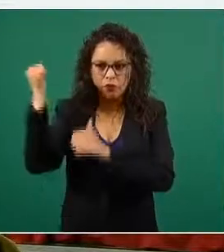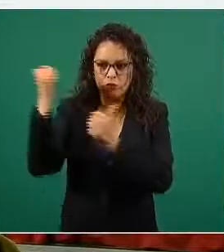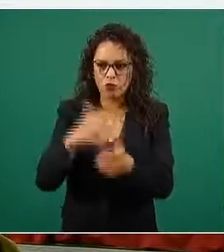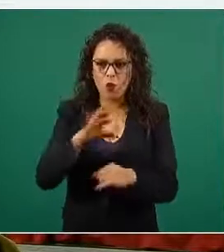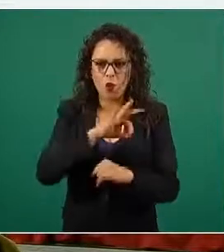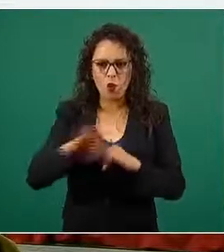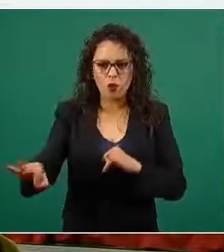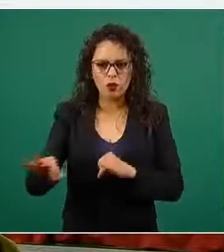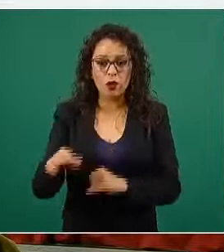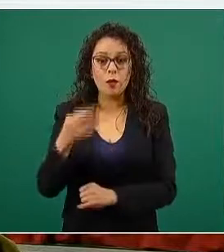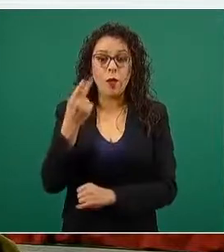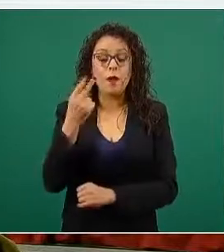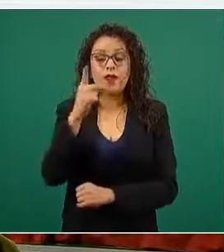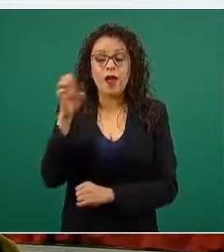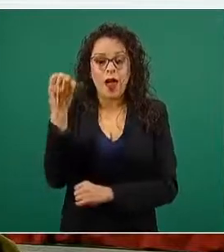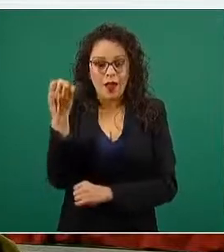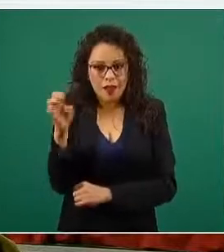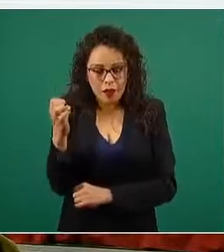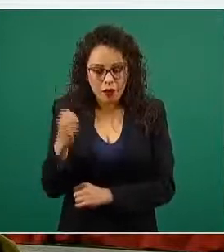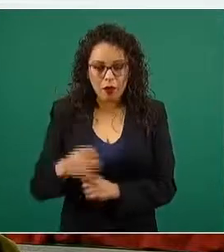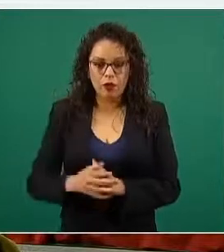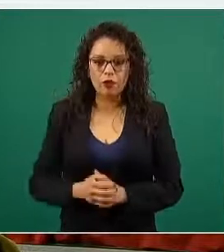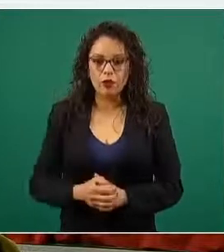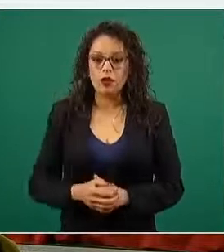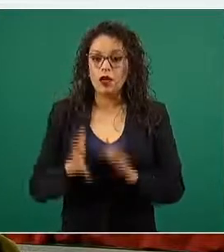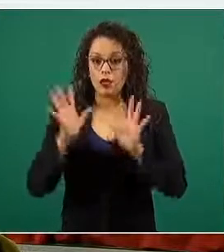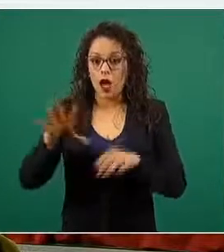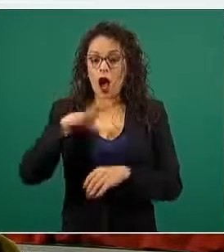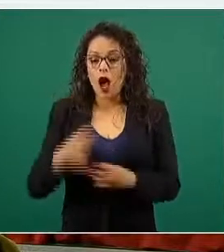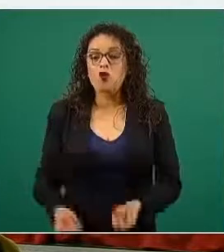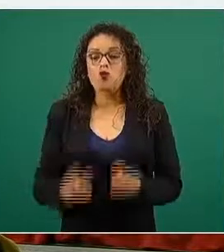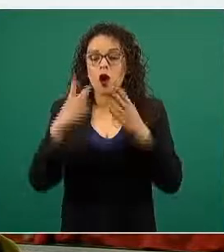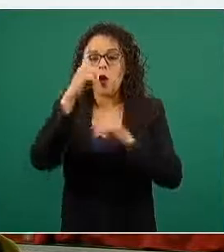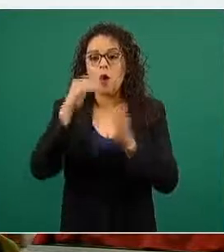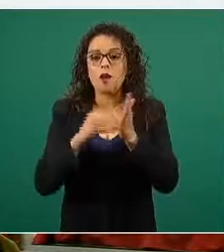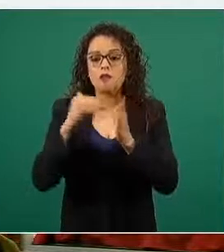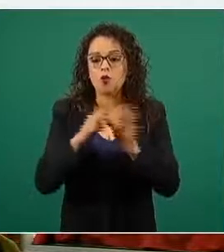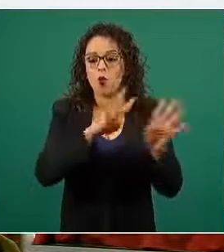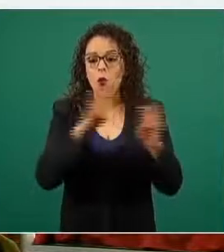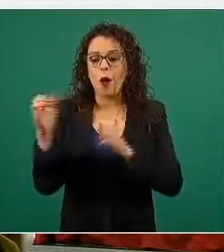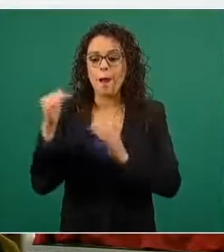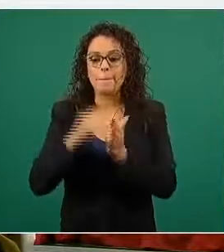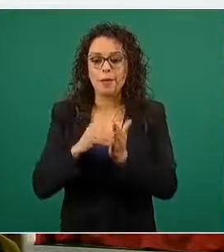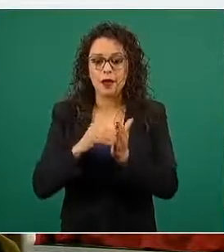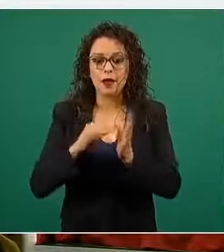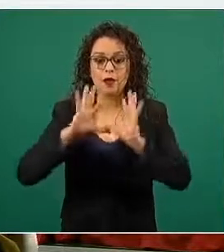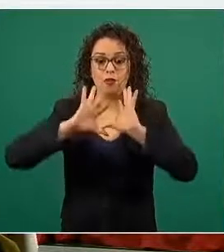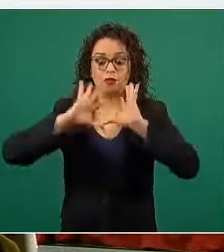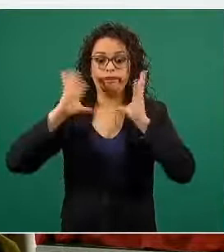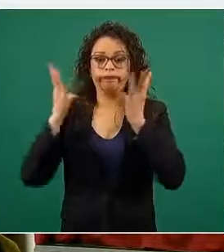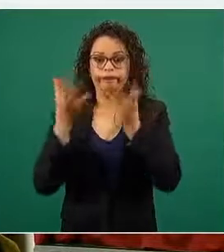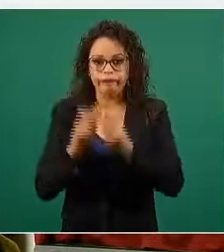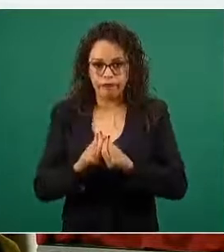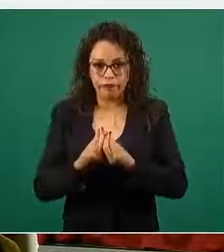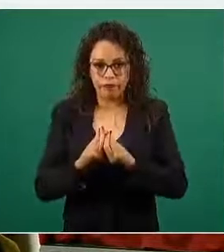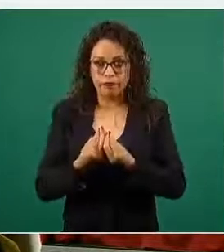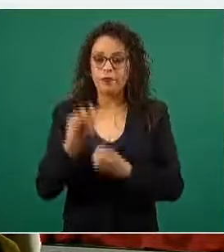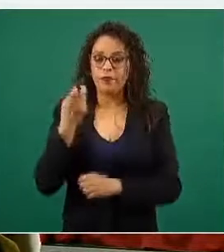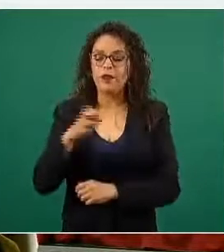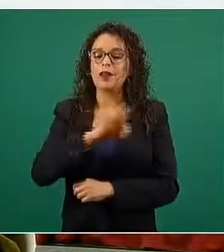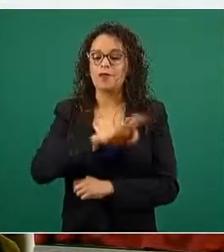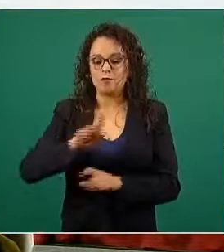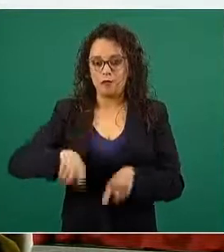el 25 de enero, tendremos ya 1.400.000 dosis acumuladas que